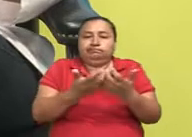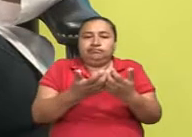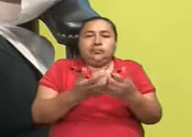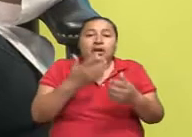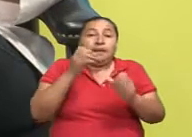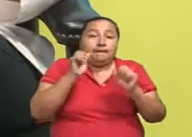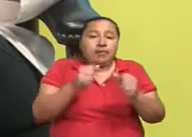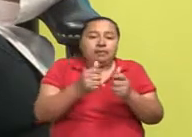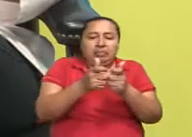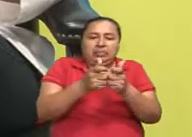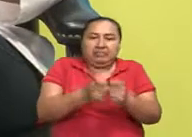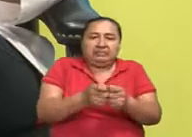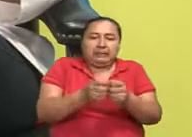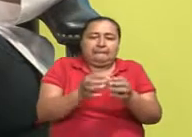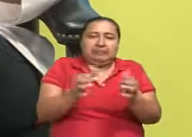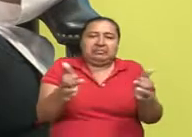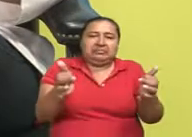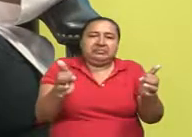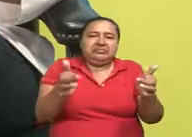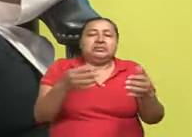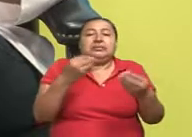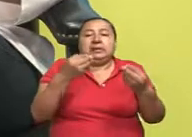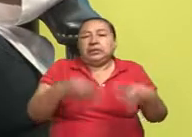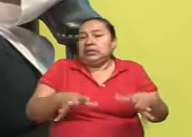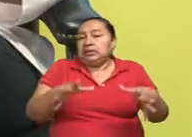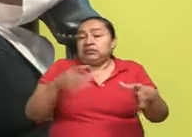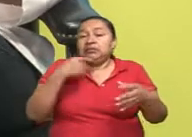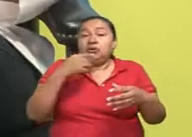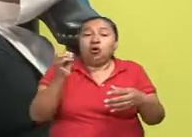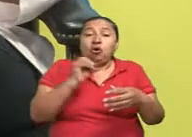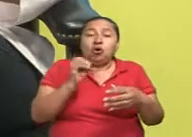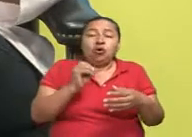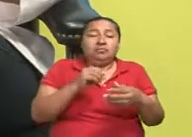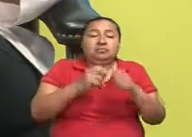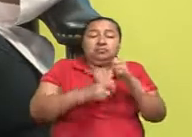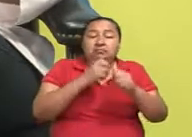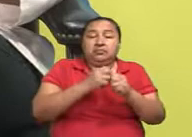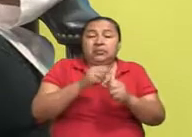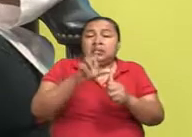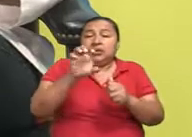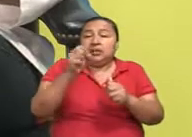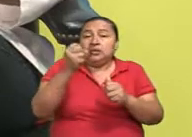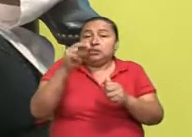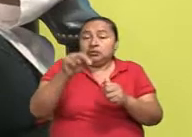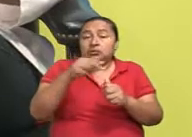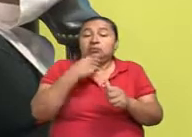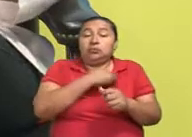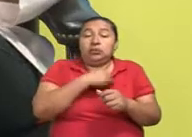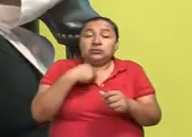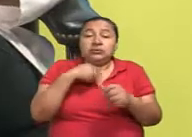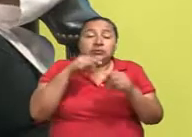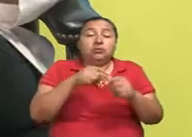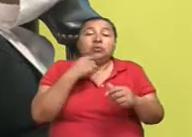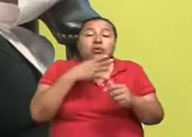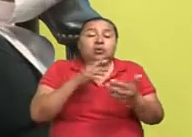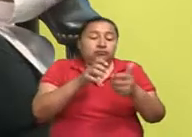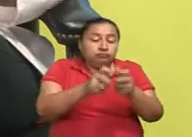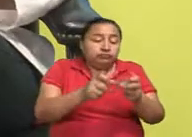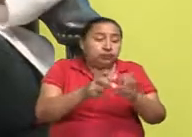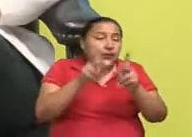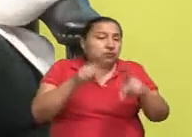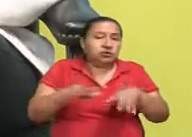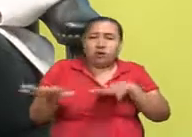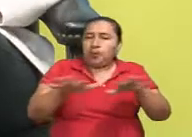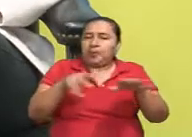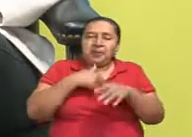aplastar el testículo. ¿Ya? O lesionarlo por este tipo de maniobras que puede realizar el